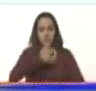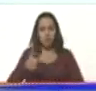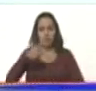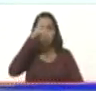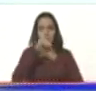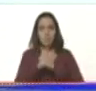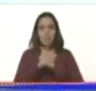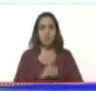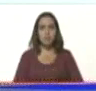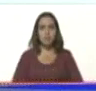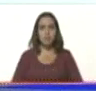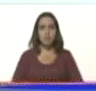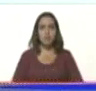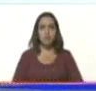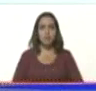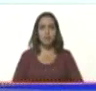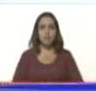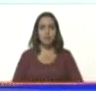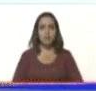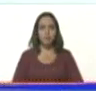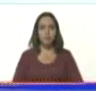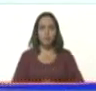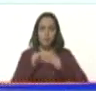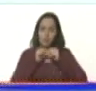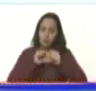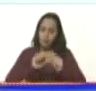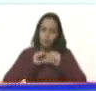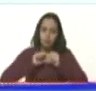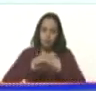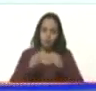discapacidad. Vamos a avanzar en esto.